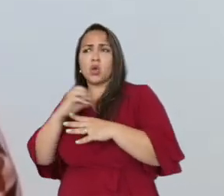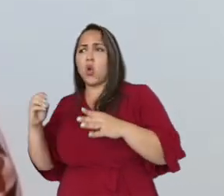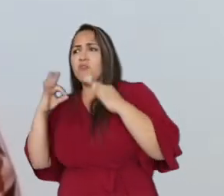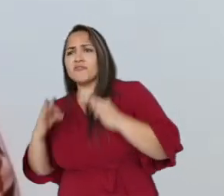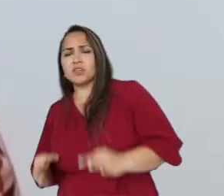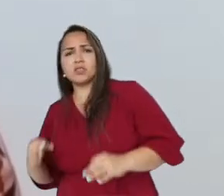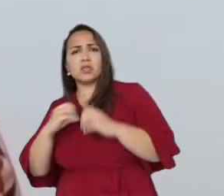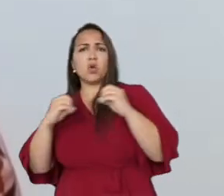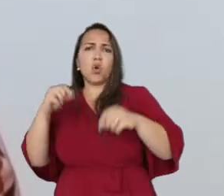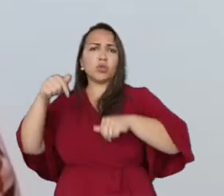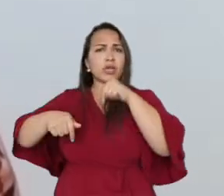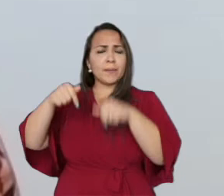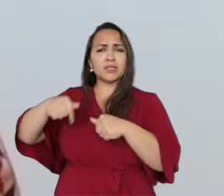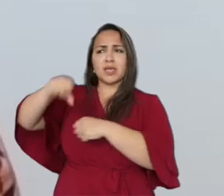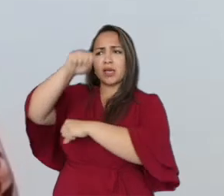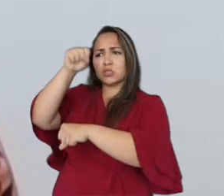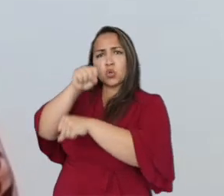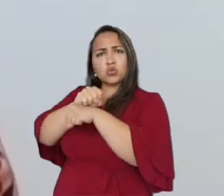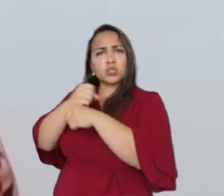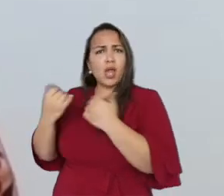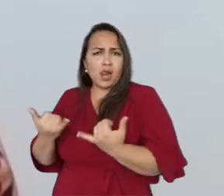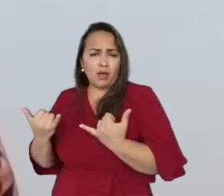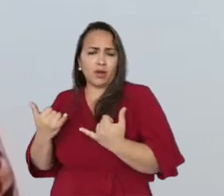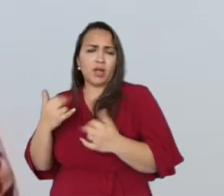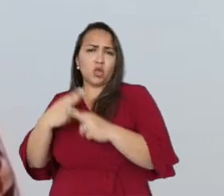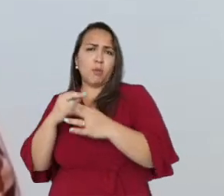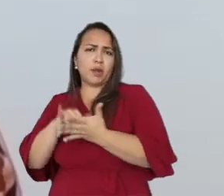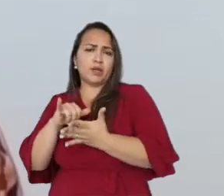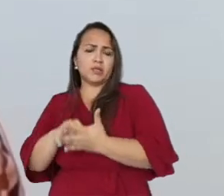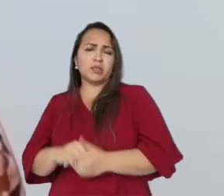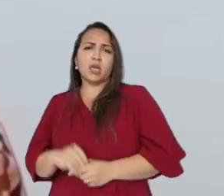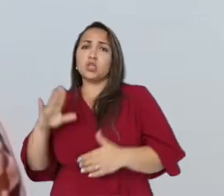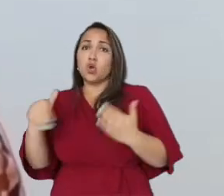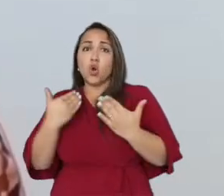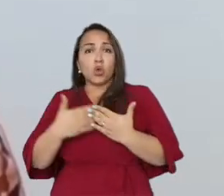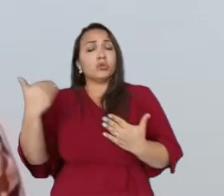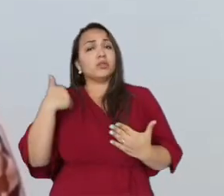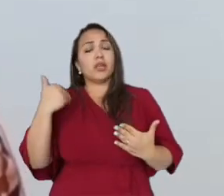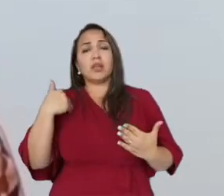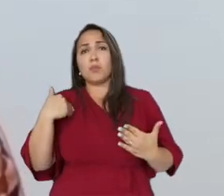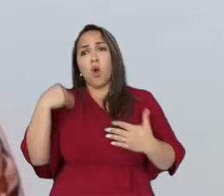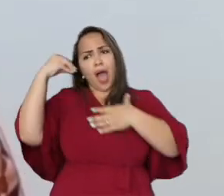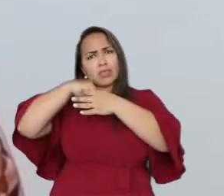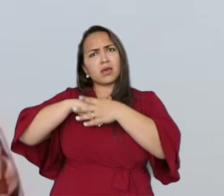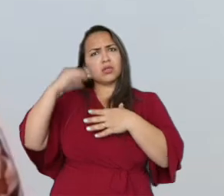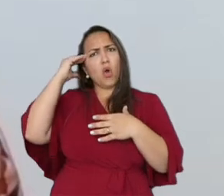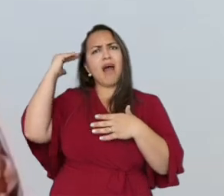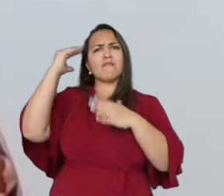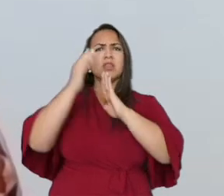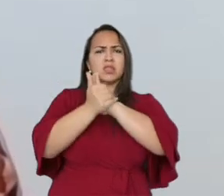alguna discapacidad psicosocial, como se le llama ahora en estos tiempos, todos tenemos alguna capacidad